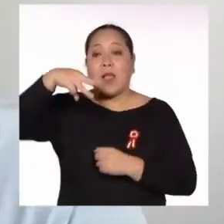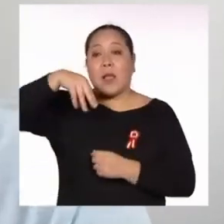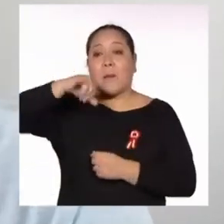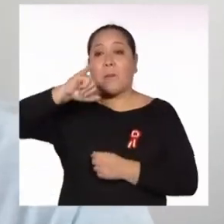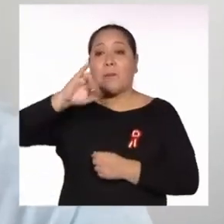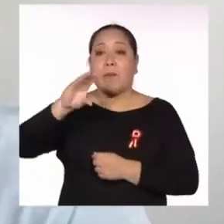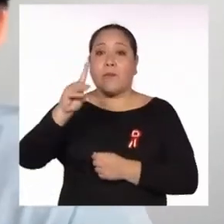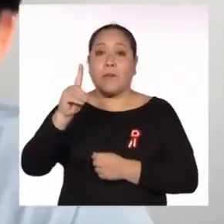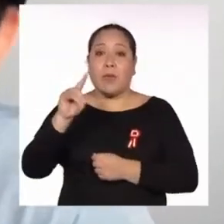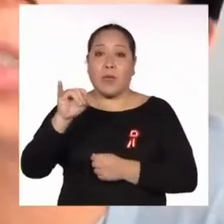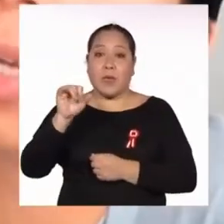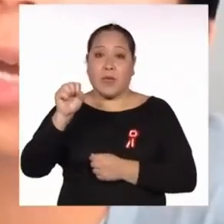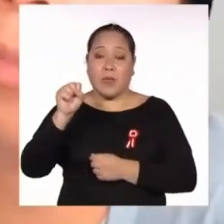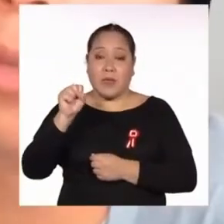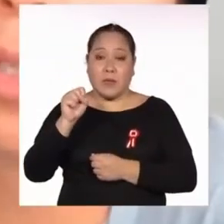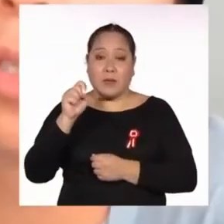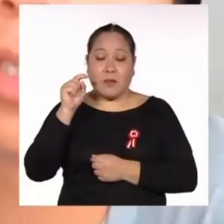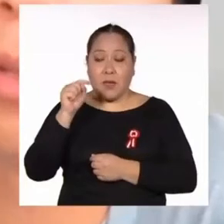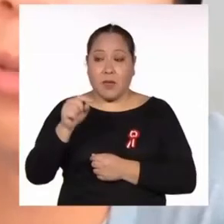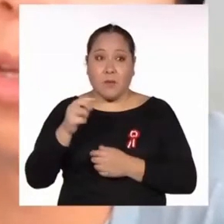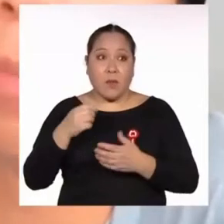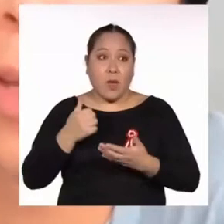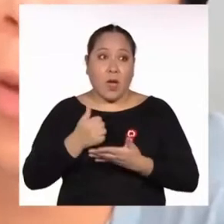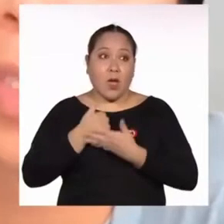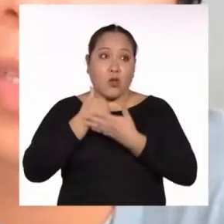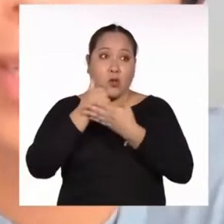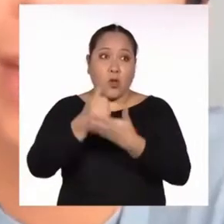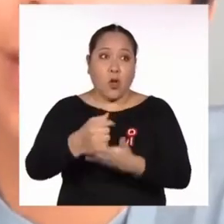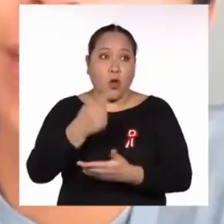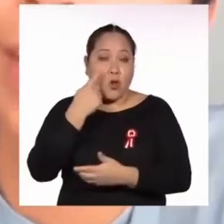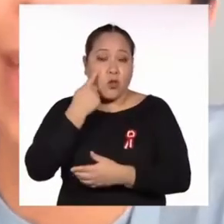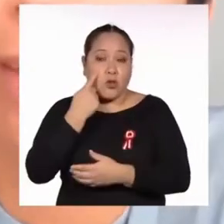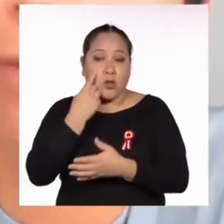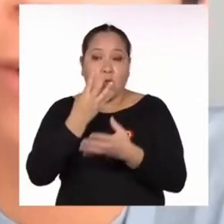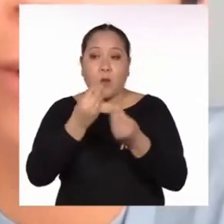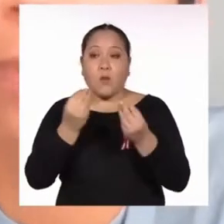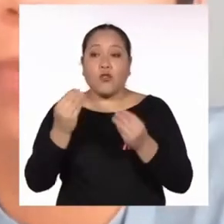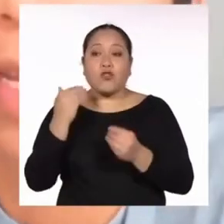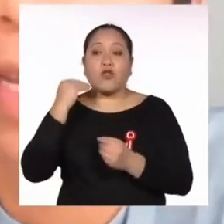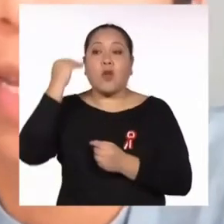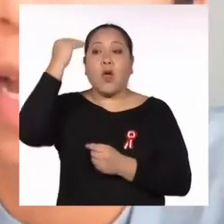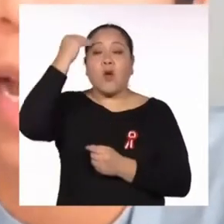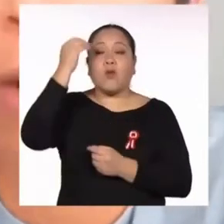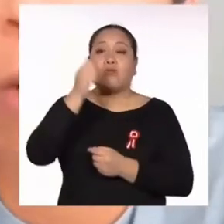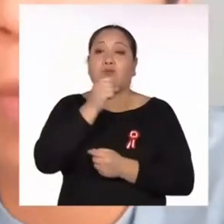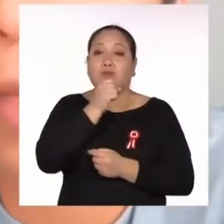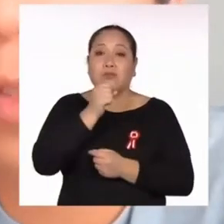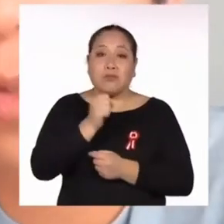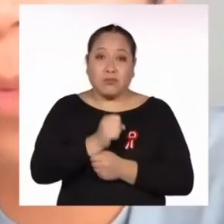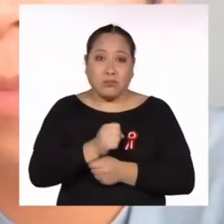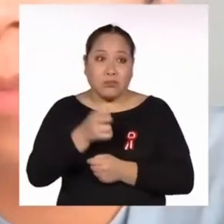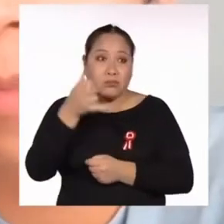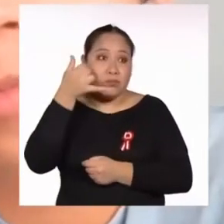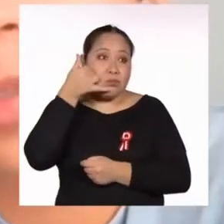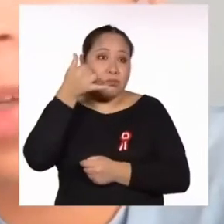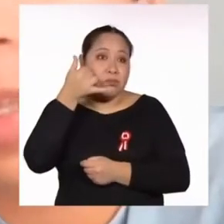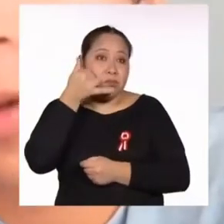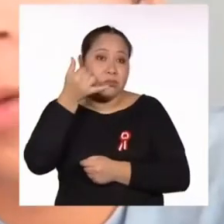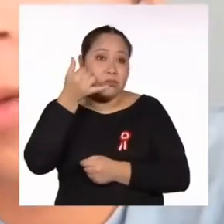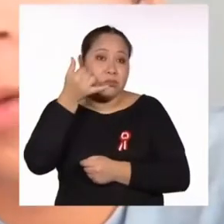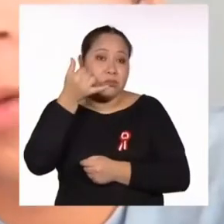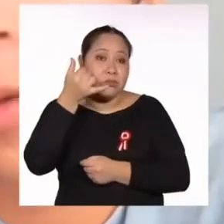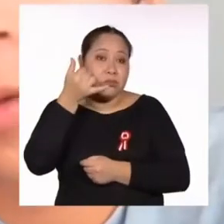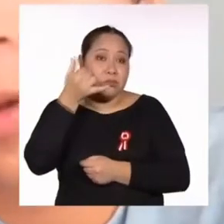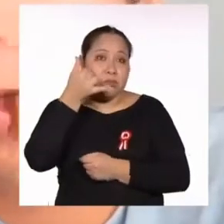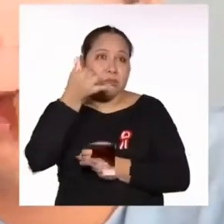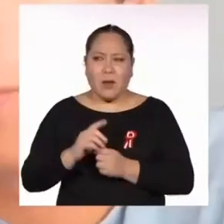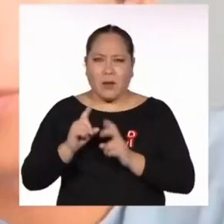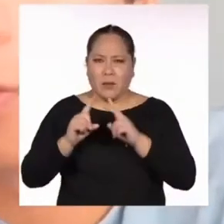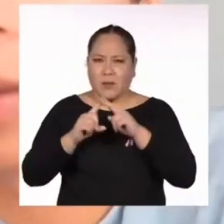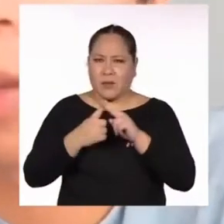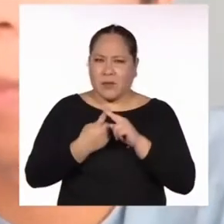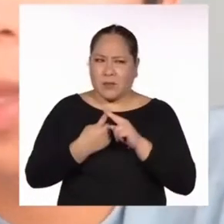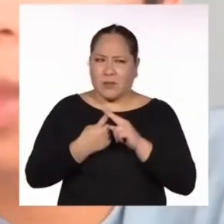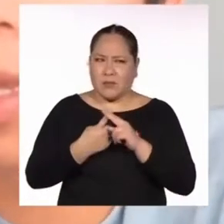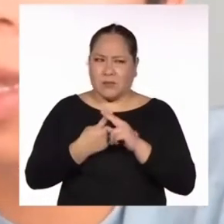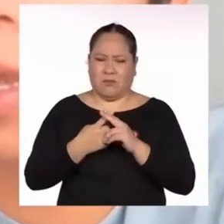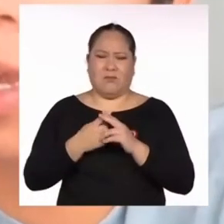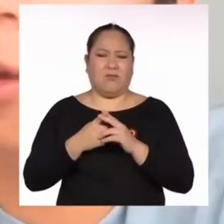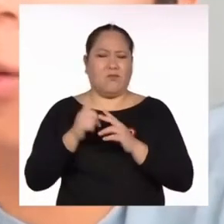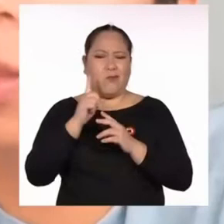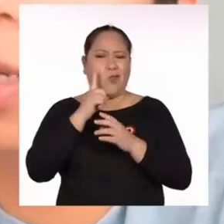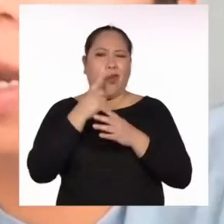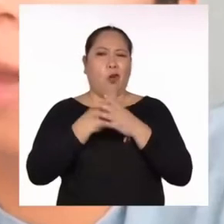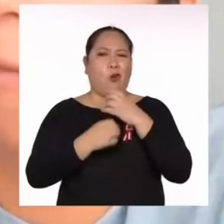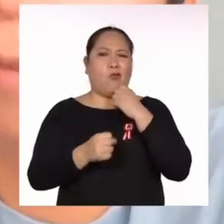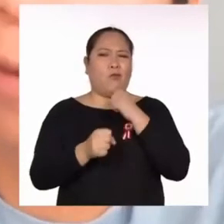conocer a muchos a muchos adultos mayores a través del teléfono al comienzo mucho piano pero